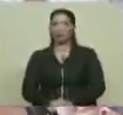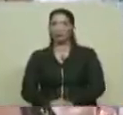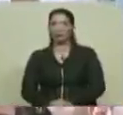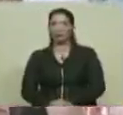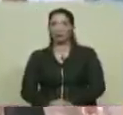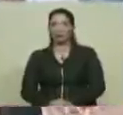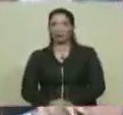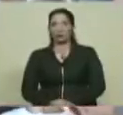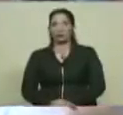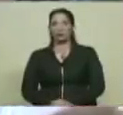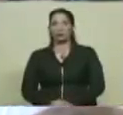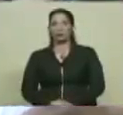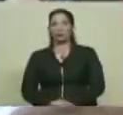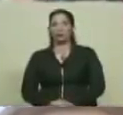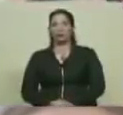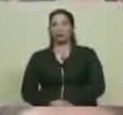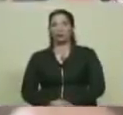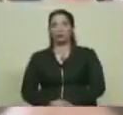Una gran campaña